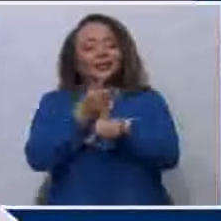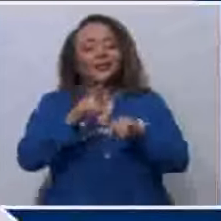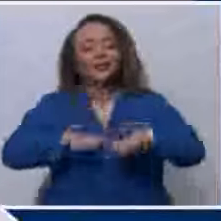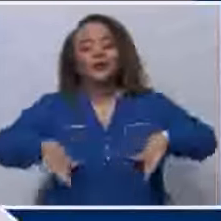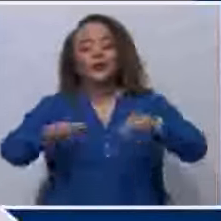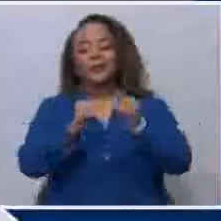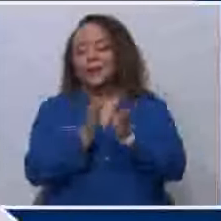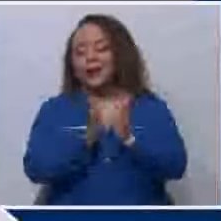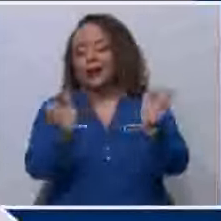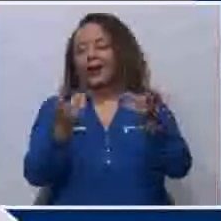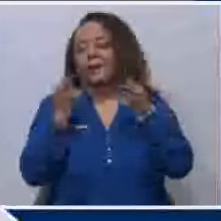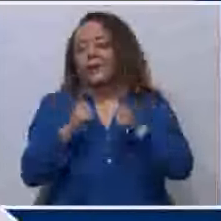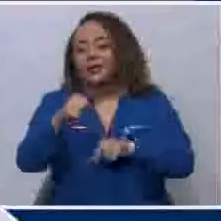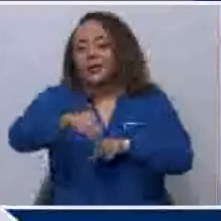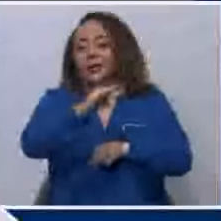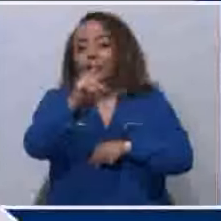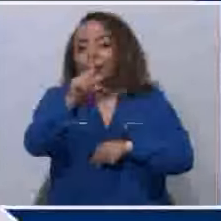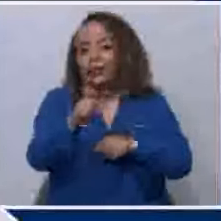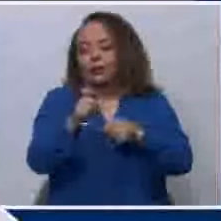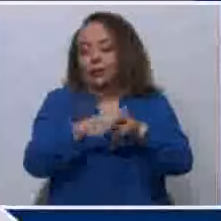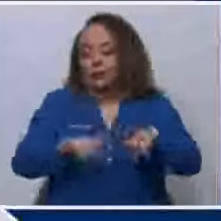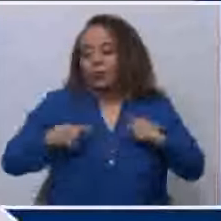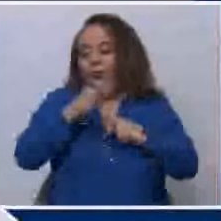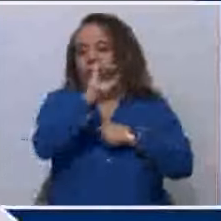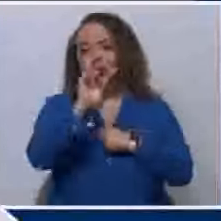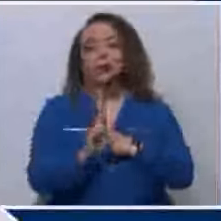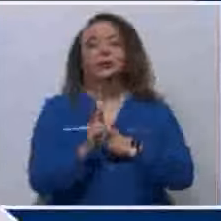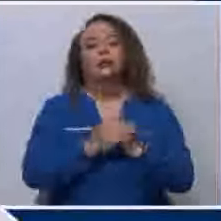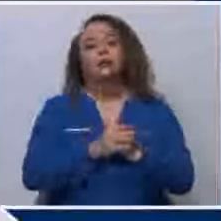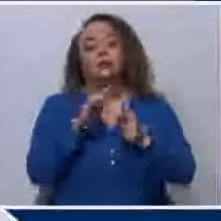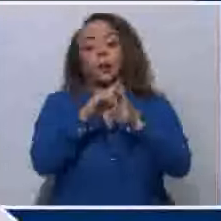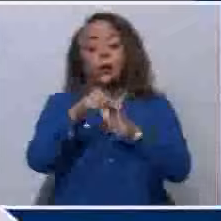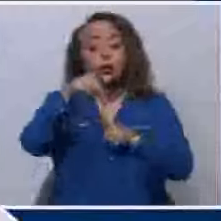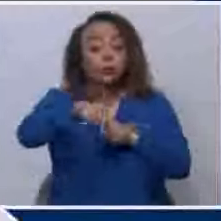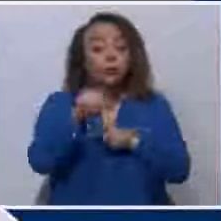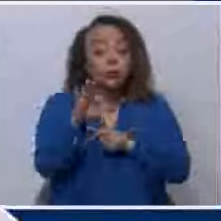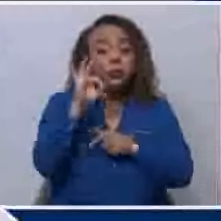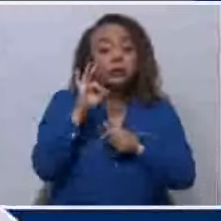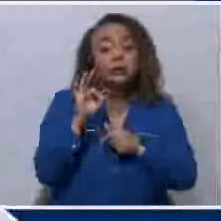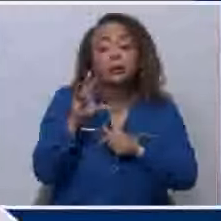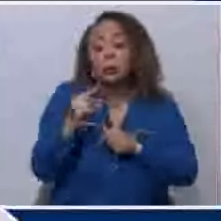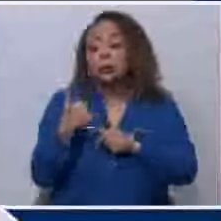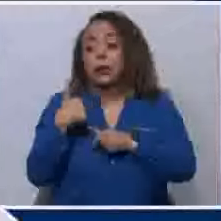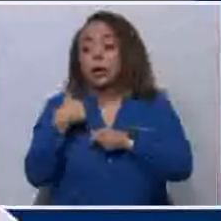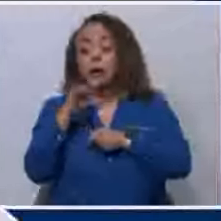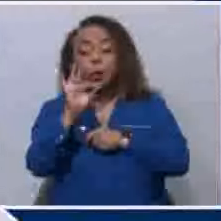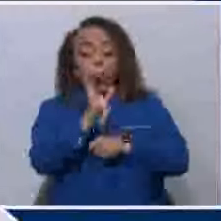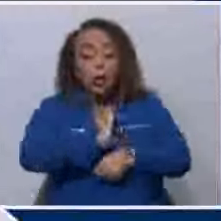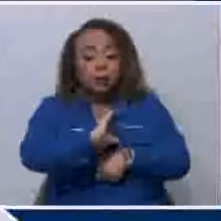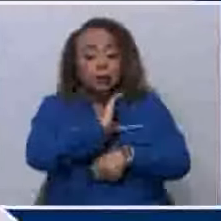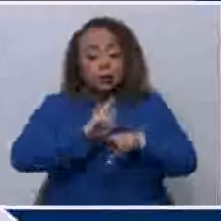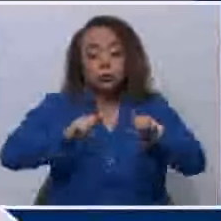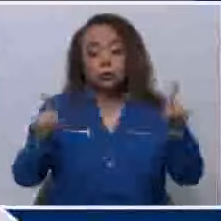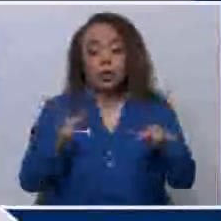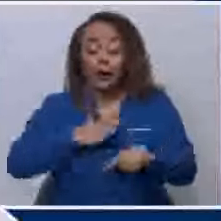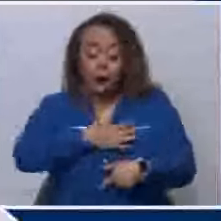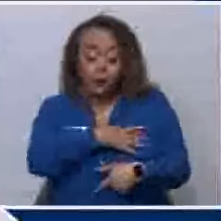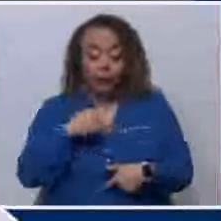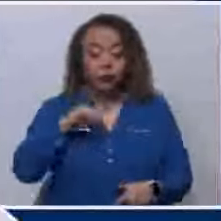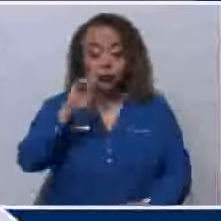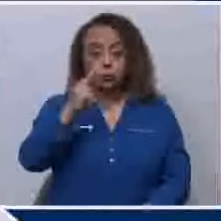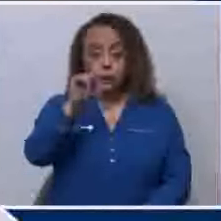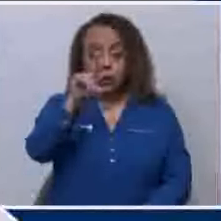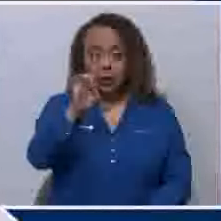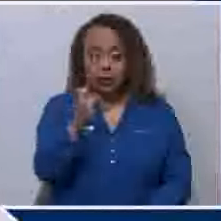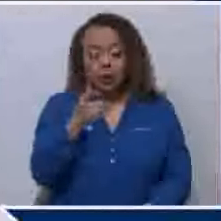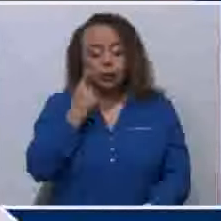más amplio de lo que sucedió y un diagnóstico de lo que atravesó en Costa Rica. Entonces, hoy te encontrás con que no tenés un 9 de características distintas. A mí me gusta Ugalde, me